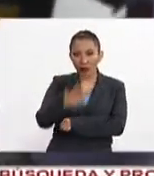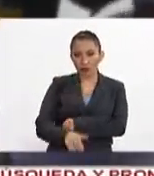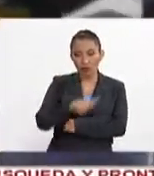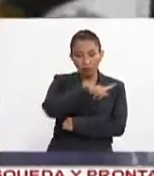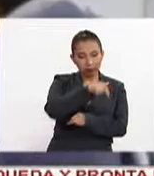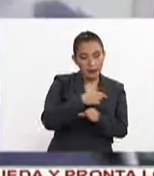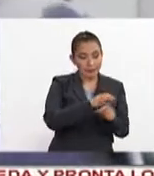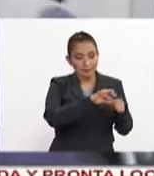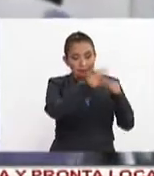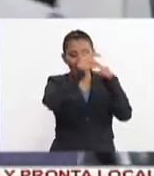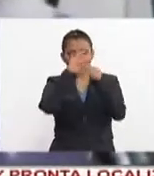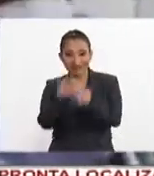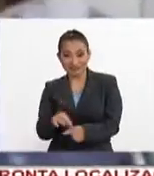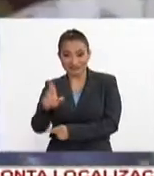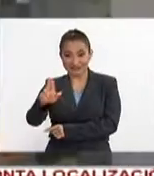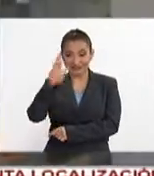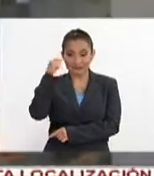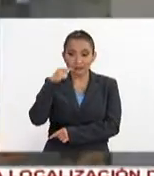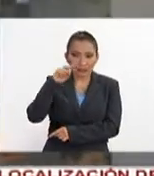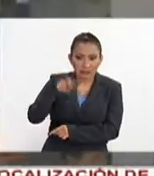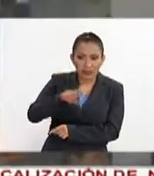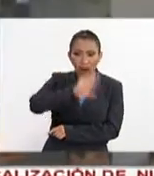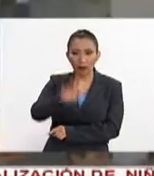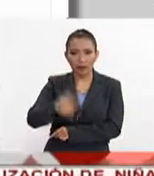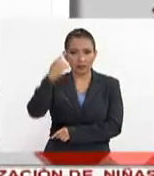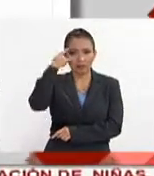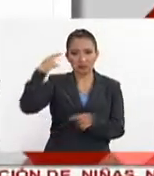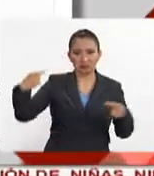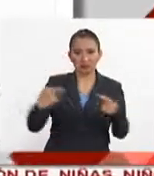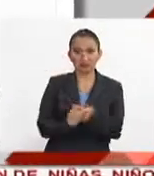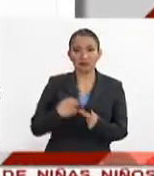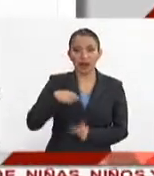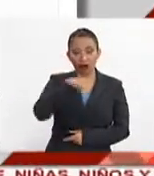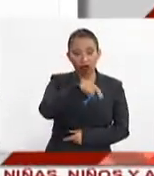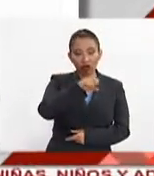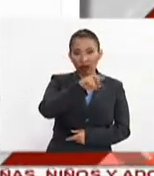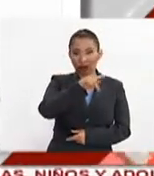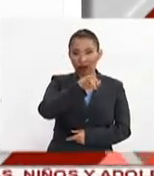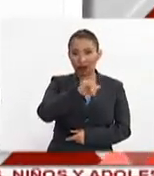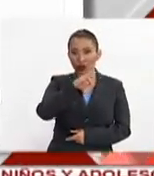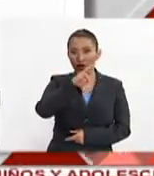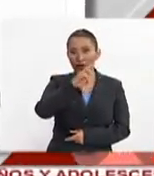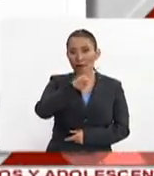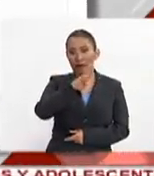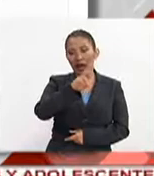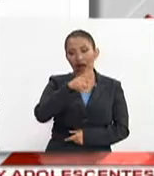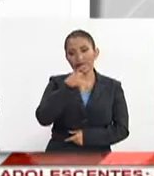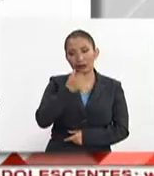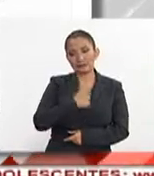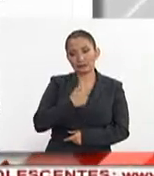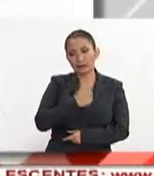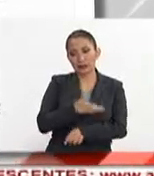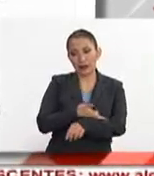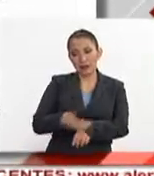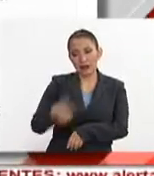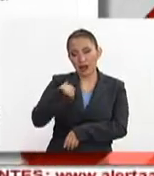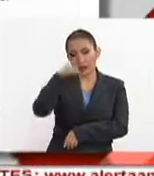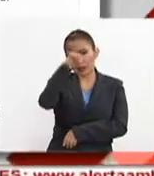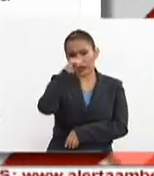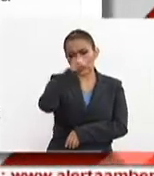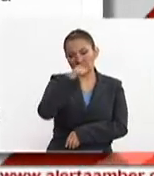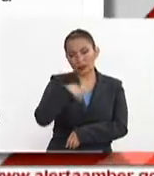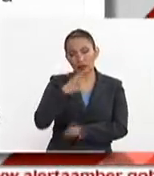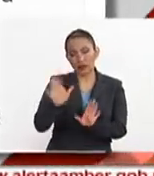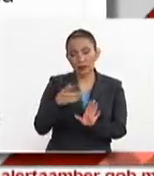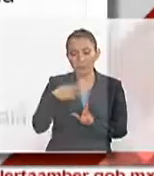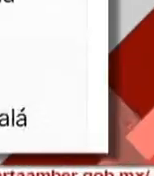horas después de que el martes se declarara muerte cerebral. El cardenal Norberto Rivera expresó sus condolencias a la familia del padre Machorro, quien fue